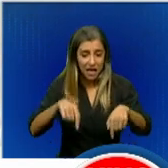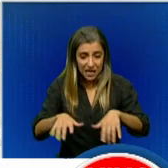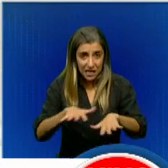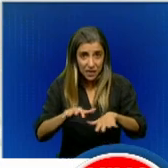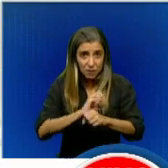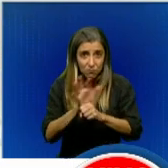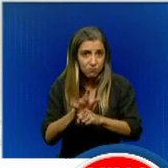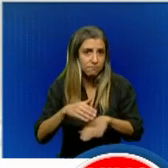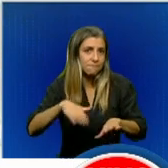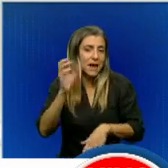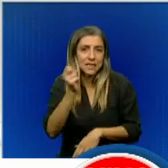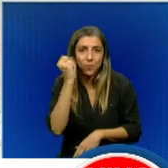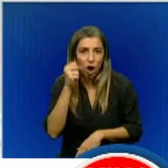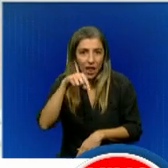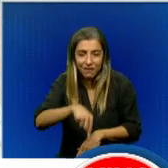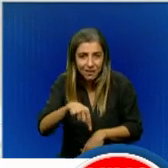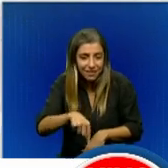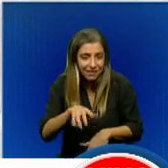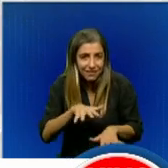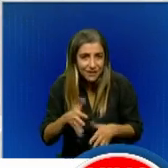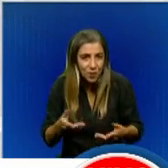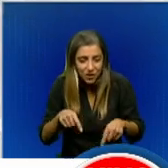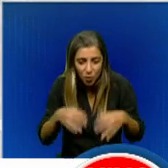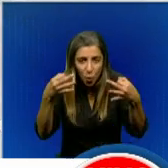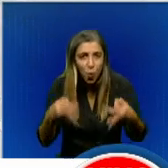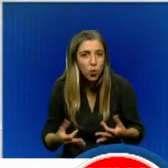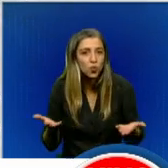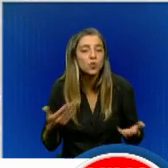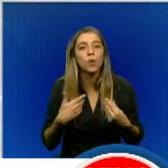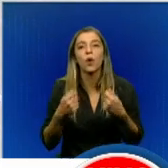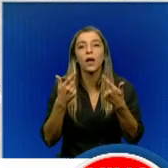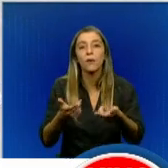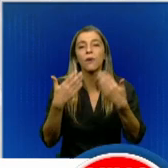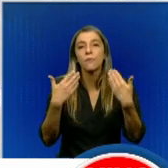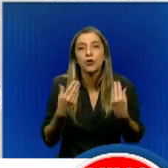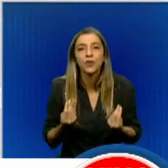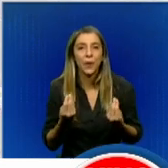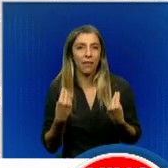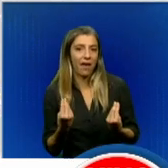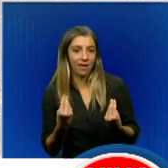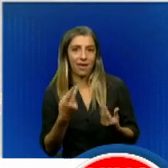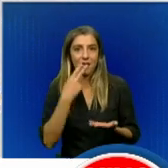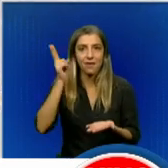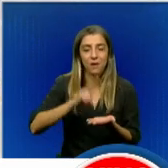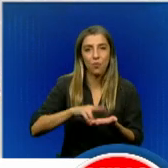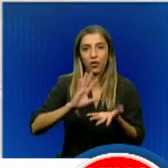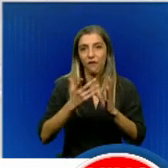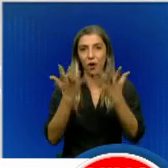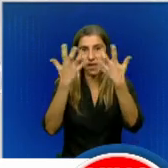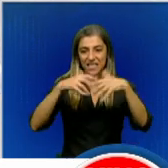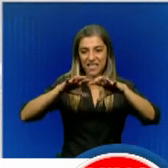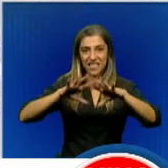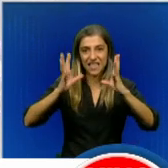porque no solo estamos dotando de mayor progresividad a nuestro sistema tributario que es uno de los pilares fundamentales